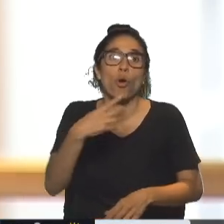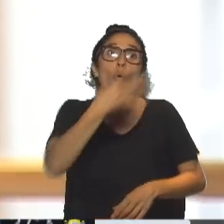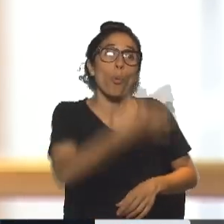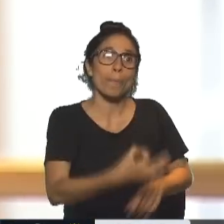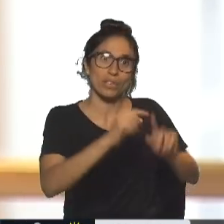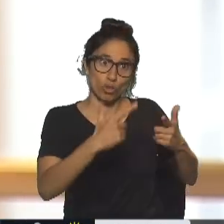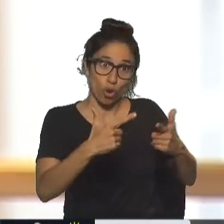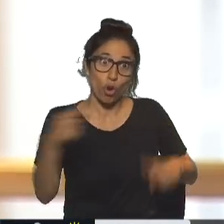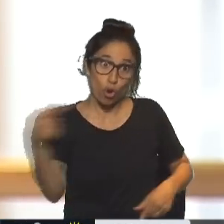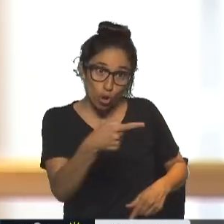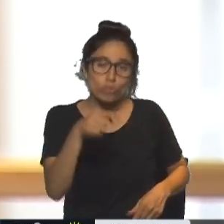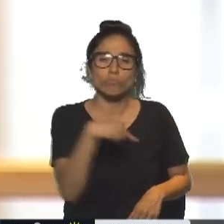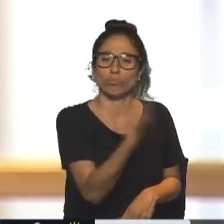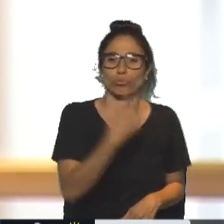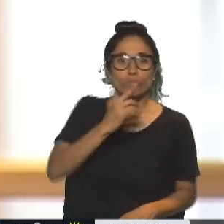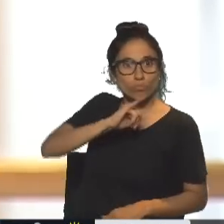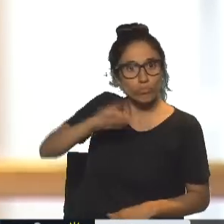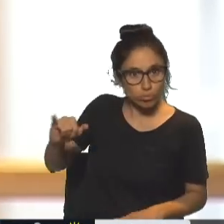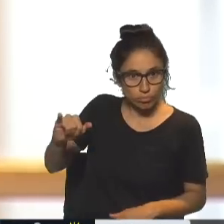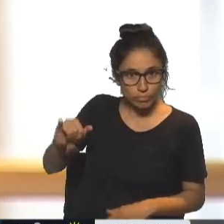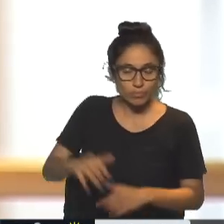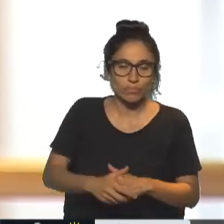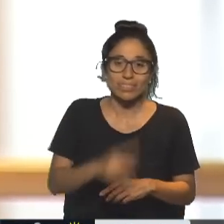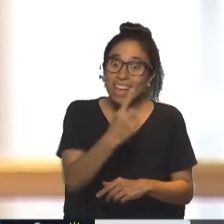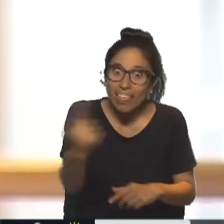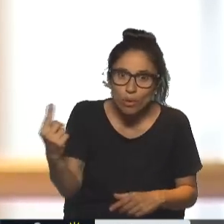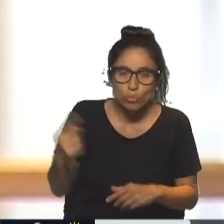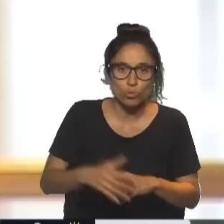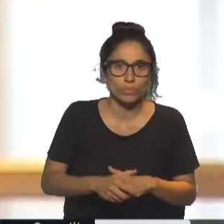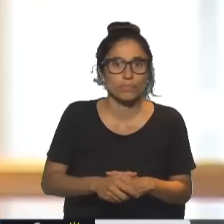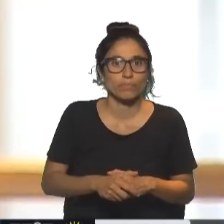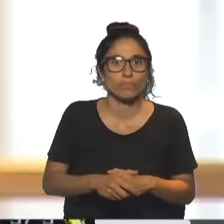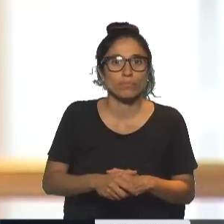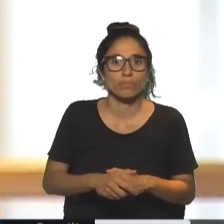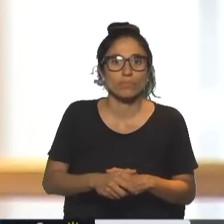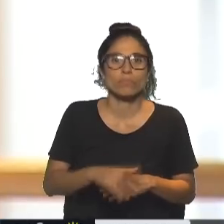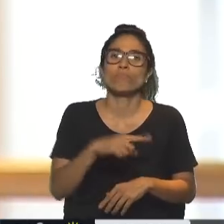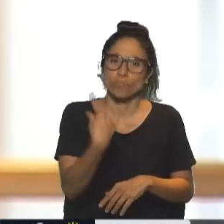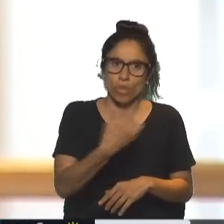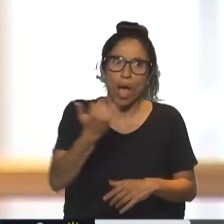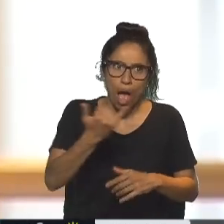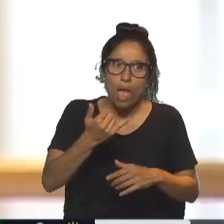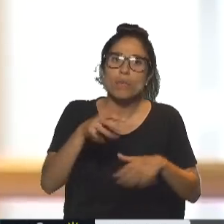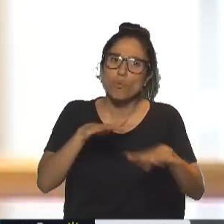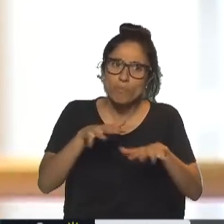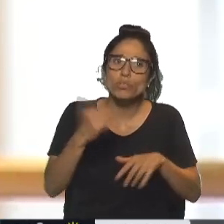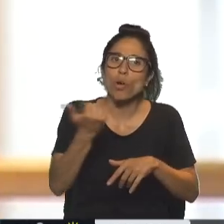por el Cambio está analizando y trabajando otras acciones judiciales y legislativas.